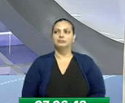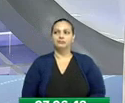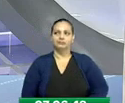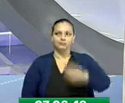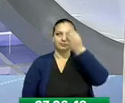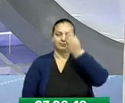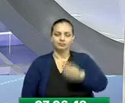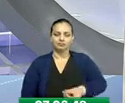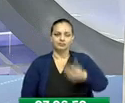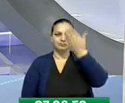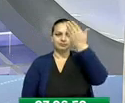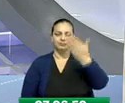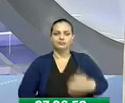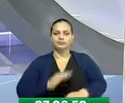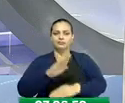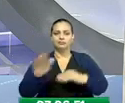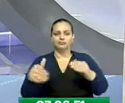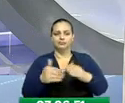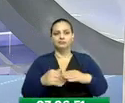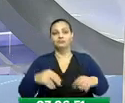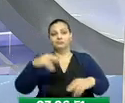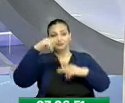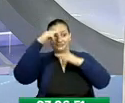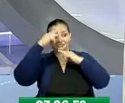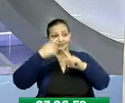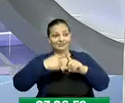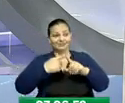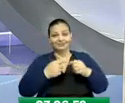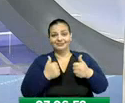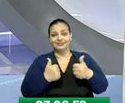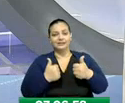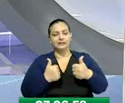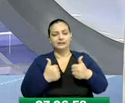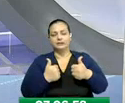son noticias que no nos gusta dar, pero hay que informar, ¿no?